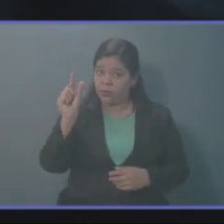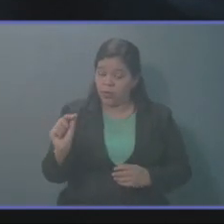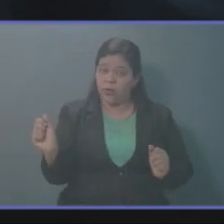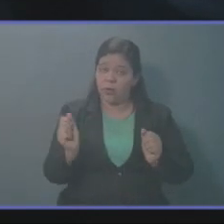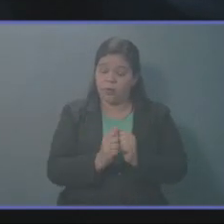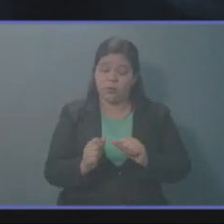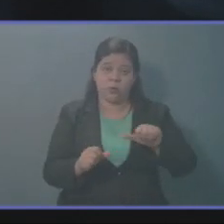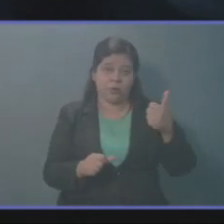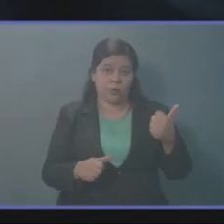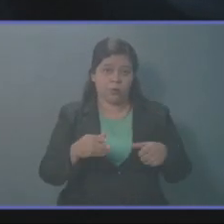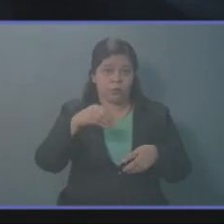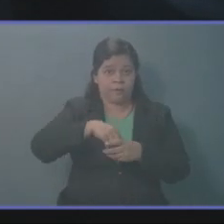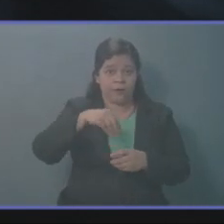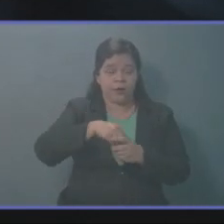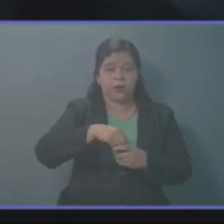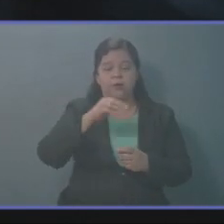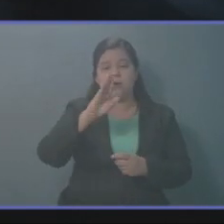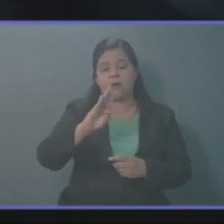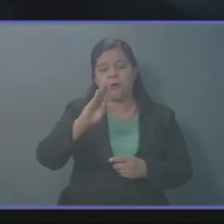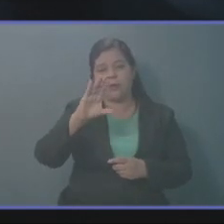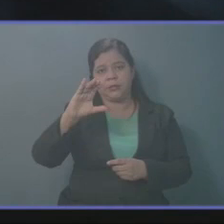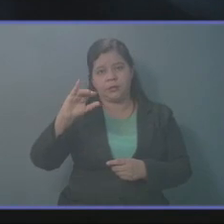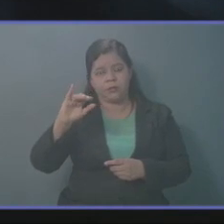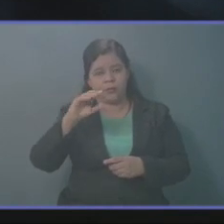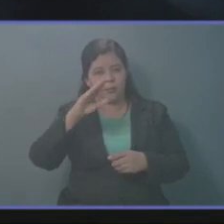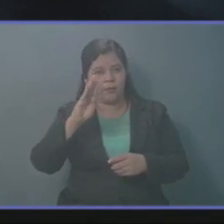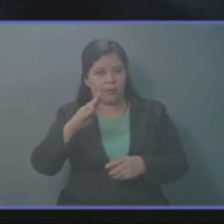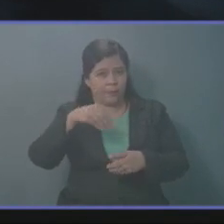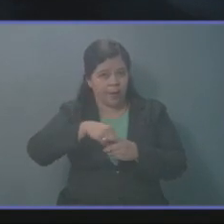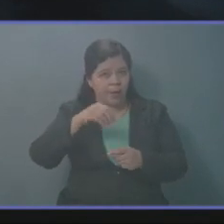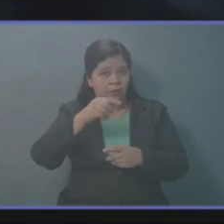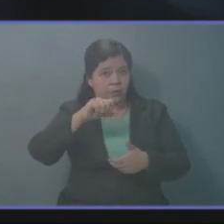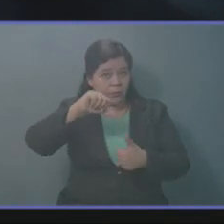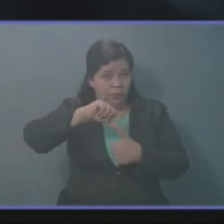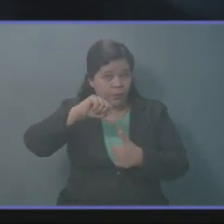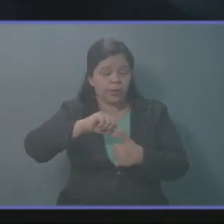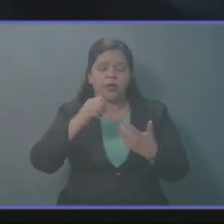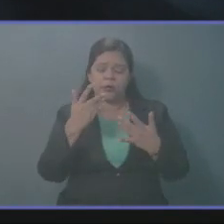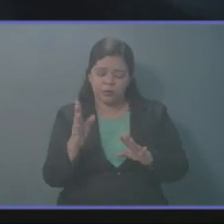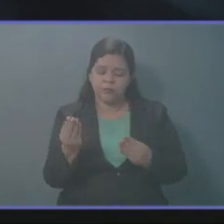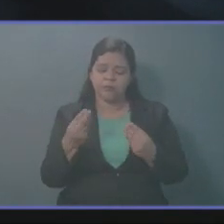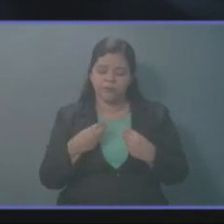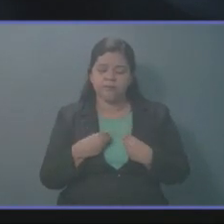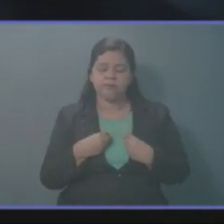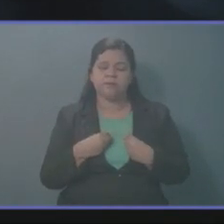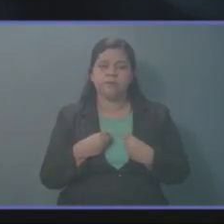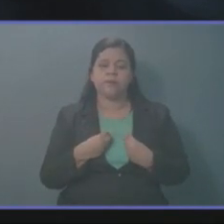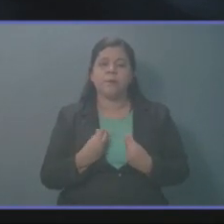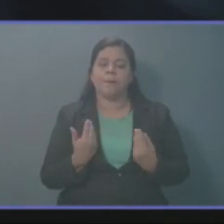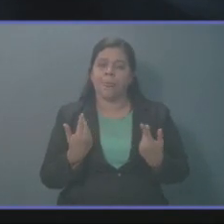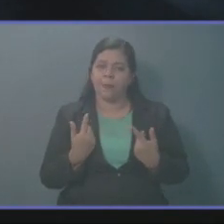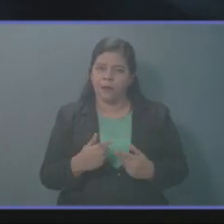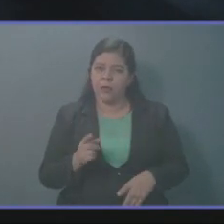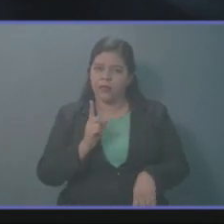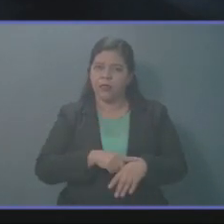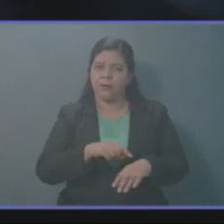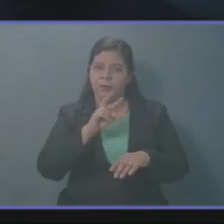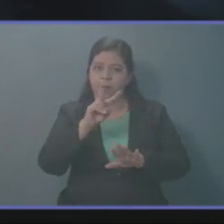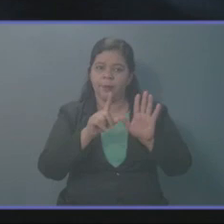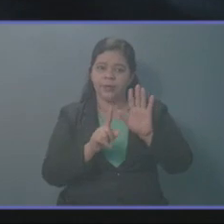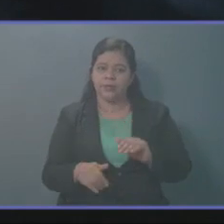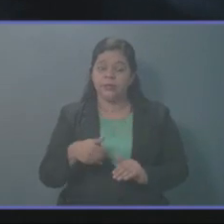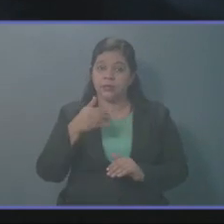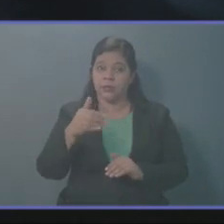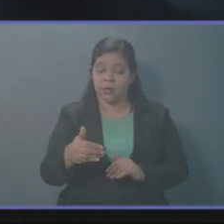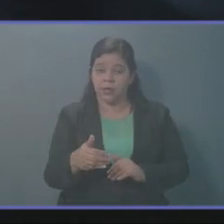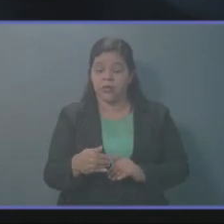el Banco Interamericano y el Banco Centroamericano, presenta condiciones financieras con alto grado de convencionalidad. Plazo total 26 años, incluyendo